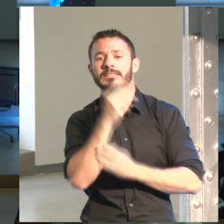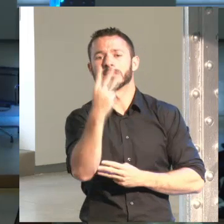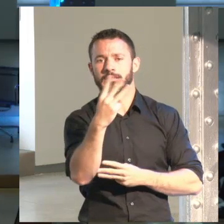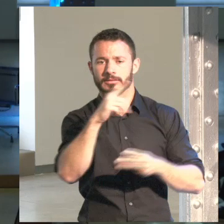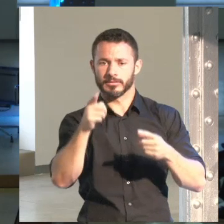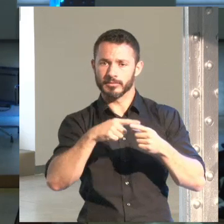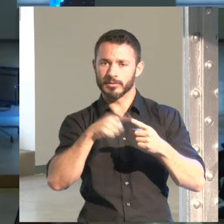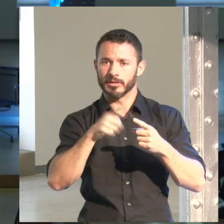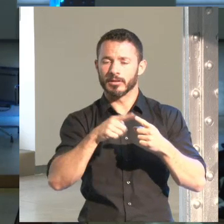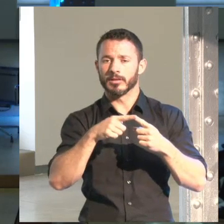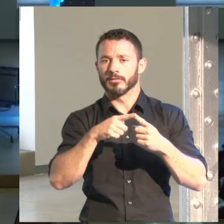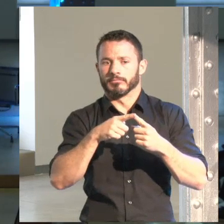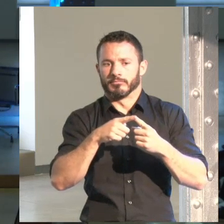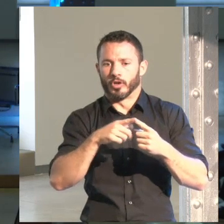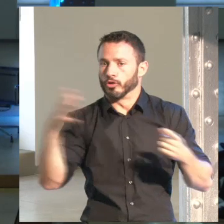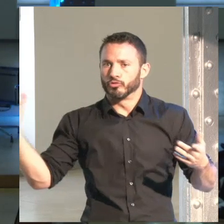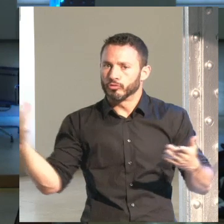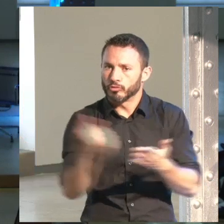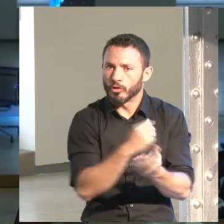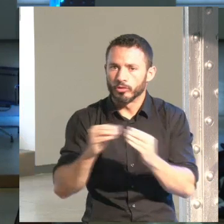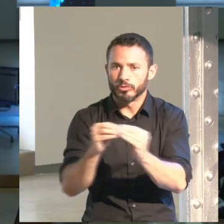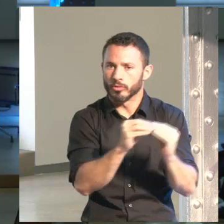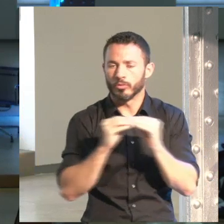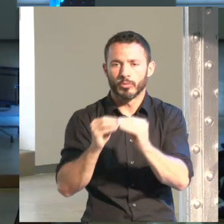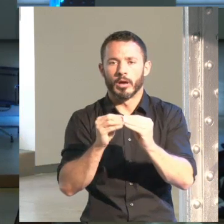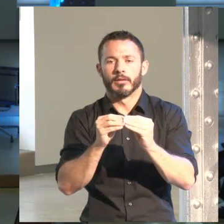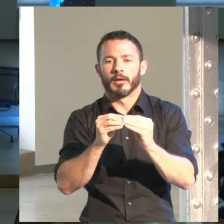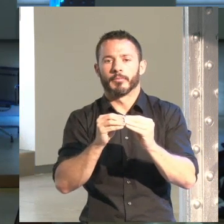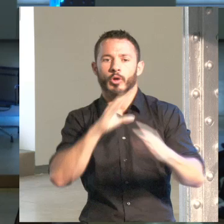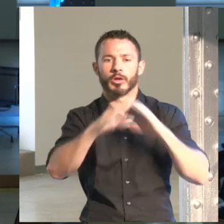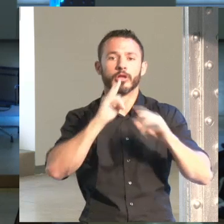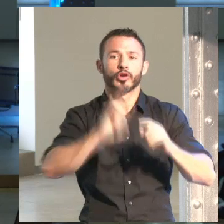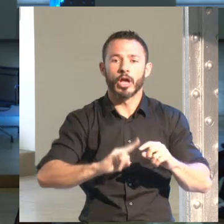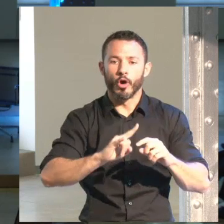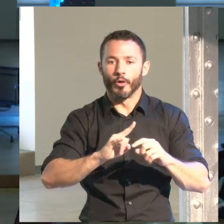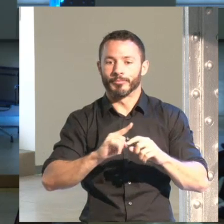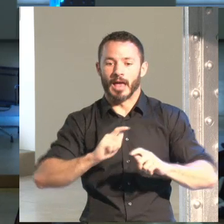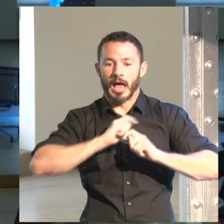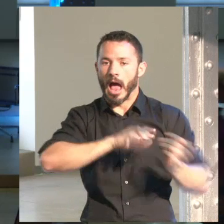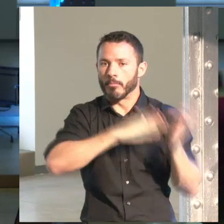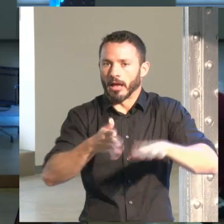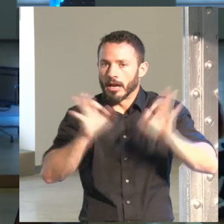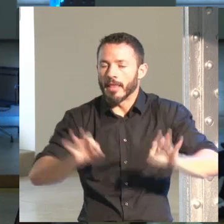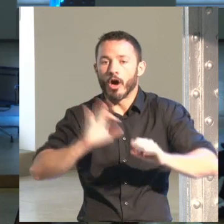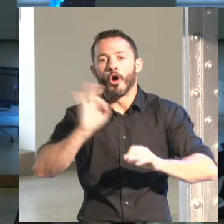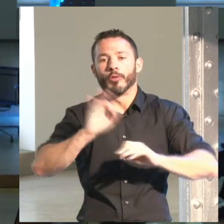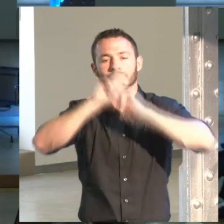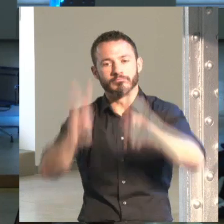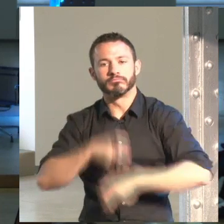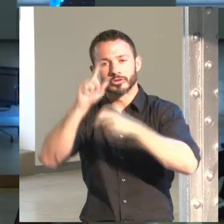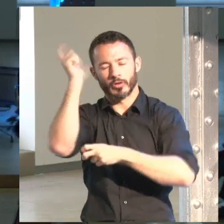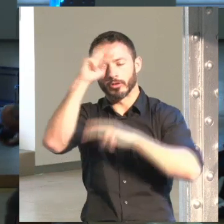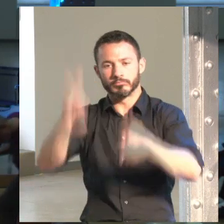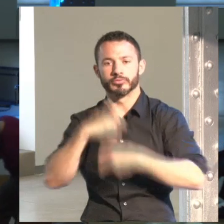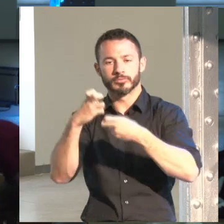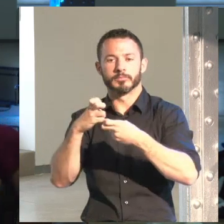de comunicaciones electrónicas a todos, o no aplicárselo a nadie, o redefinir el concepto y adaptarlo